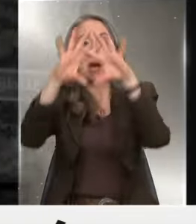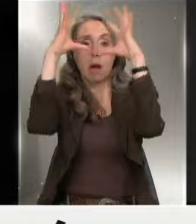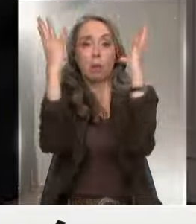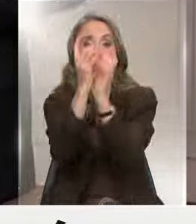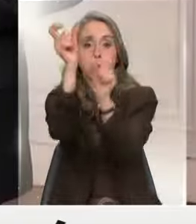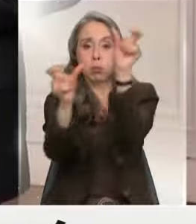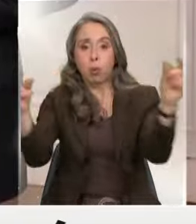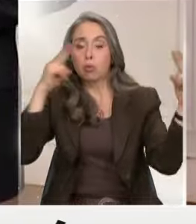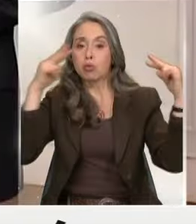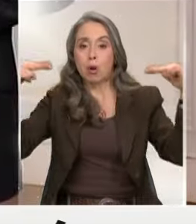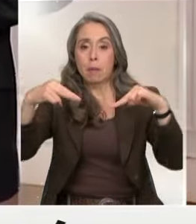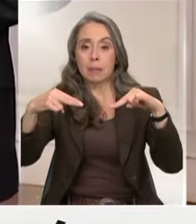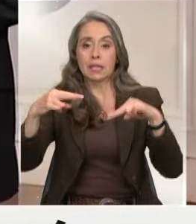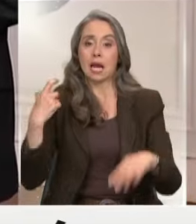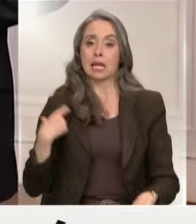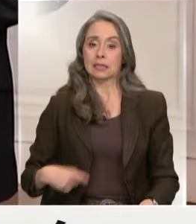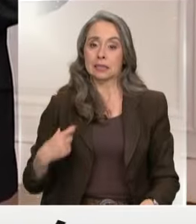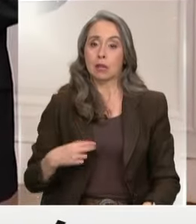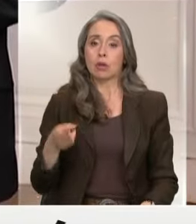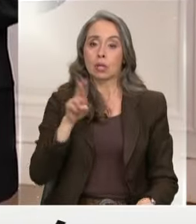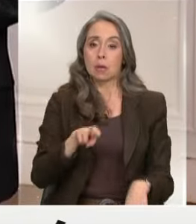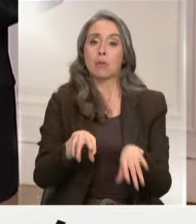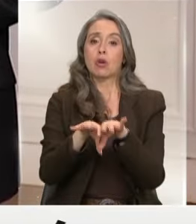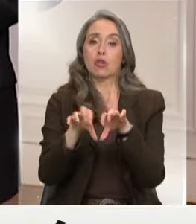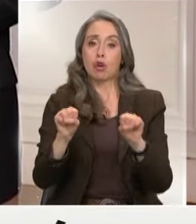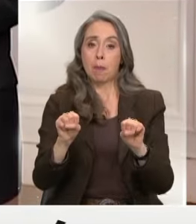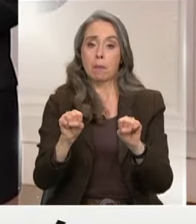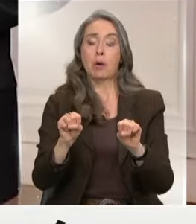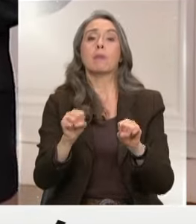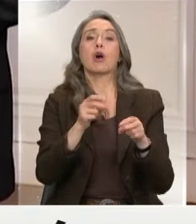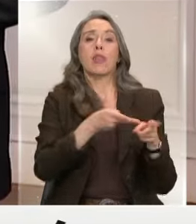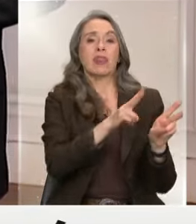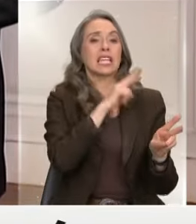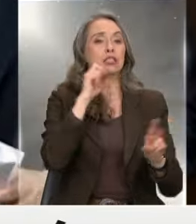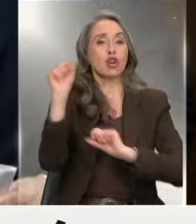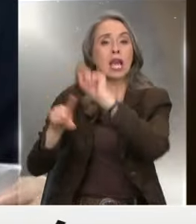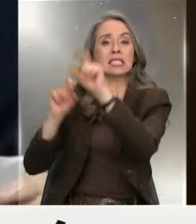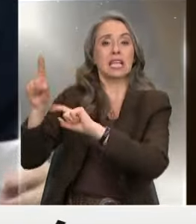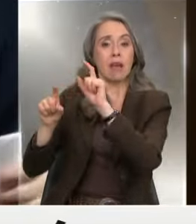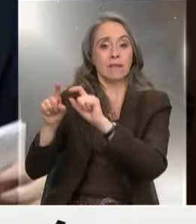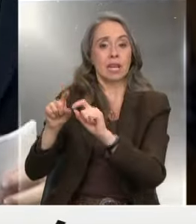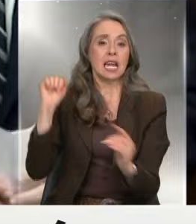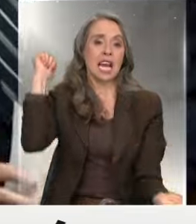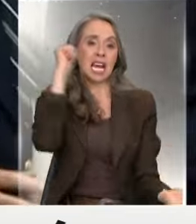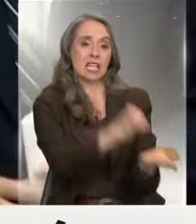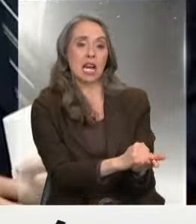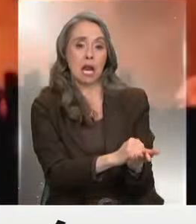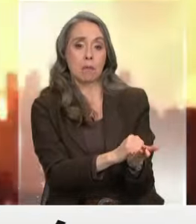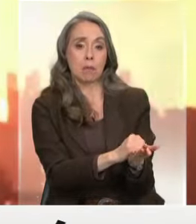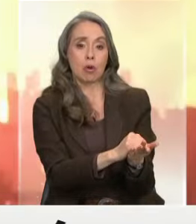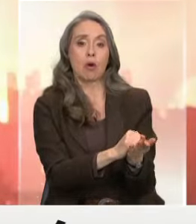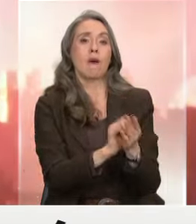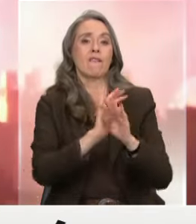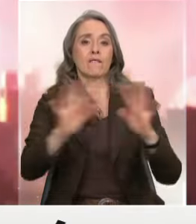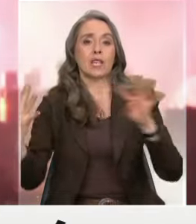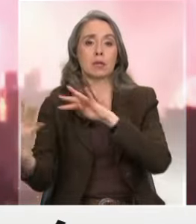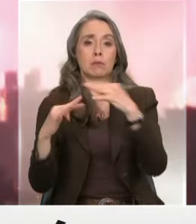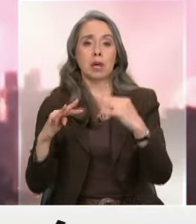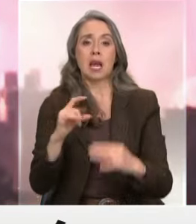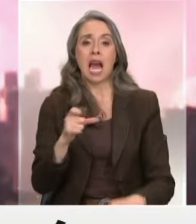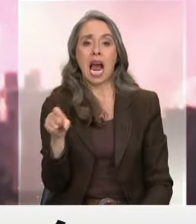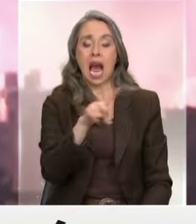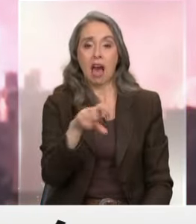mirando. Estados Unidos reiteró su compromiso con el derecho a Israel a defenderse, pero le reclamó que se ponga un alto al fuego en